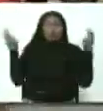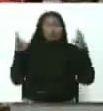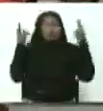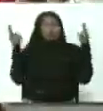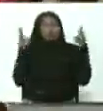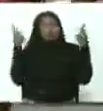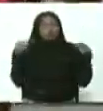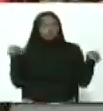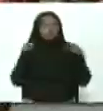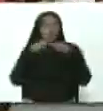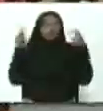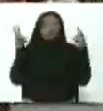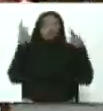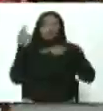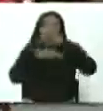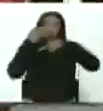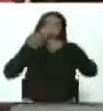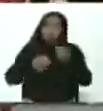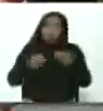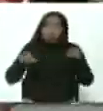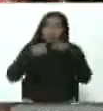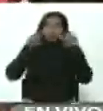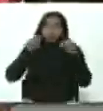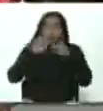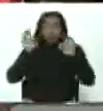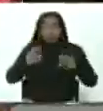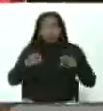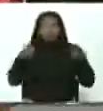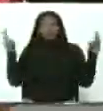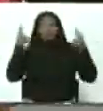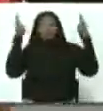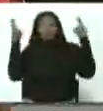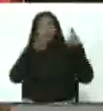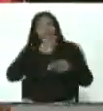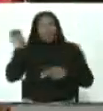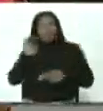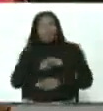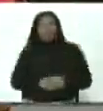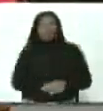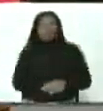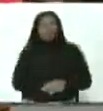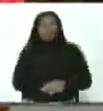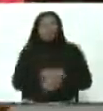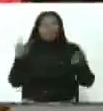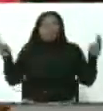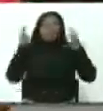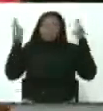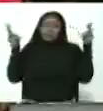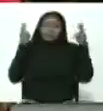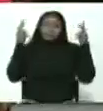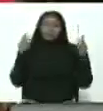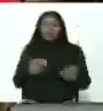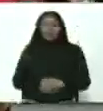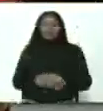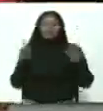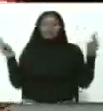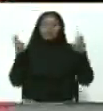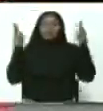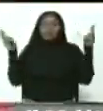huele a victoria revolucionaria, huele a victoria de la patria, victoria,